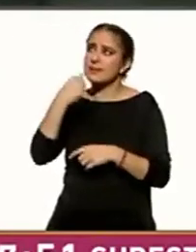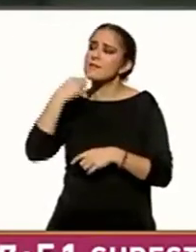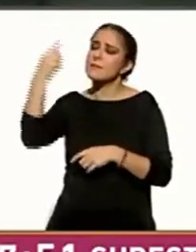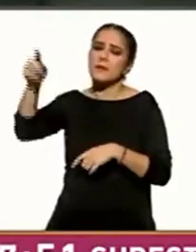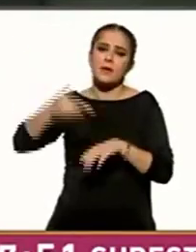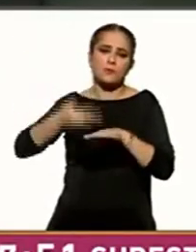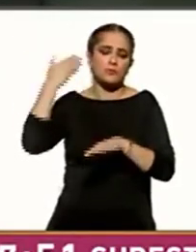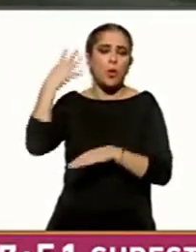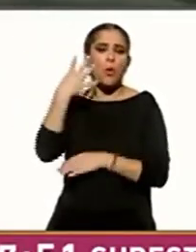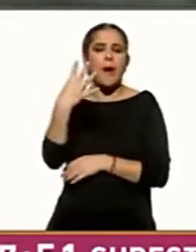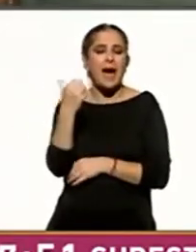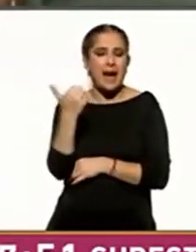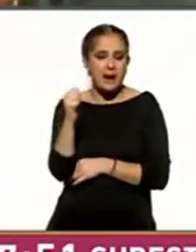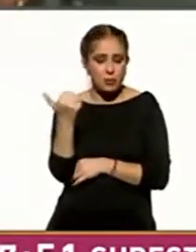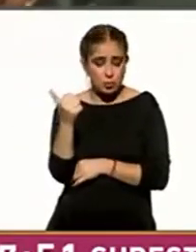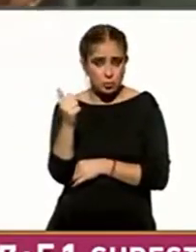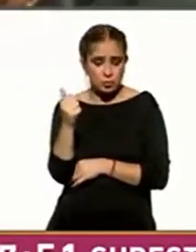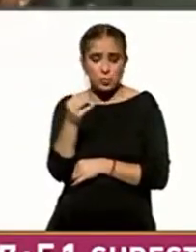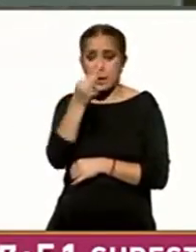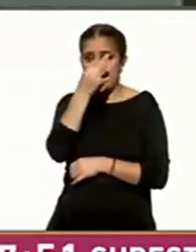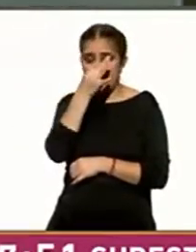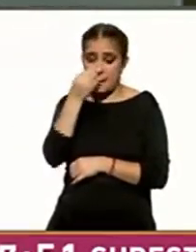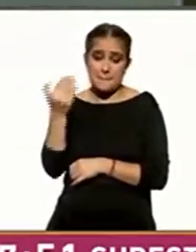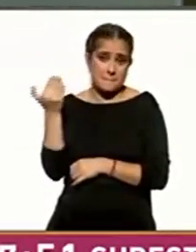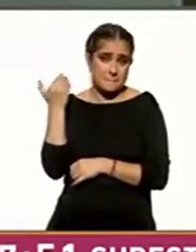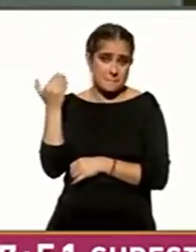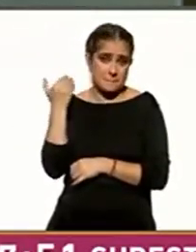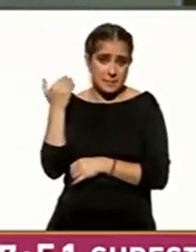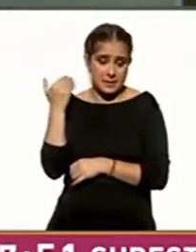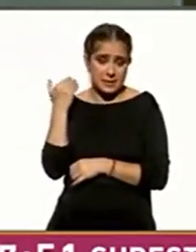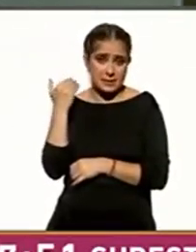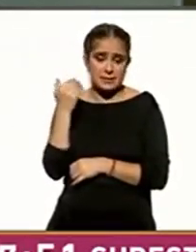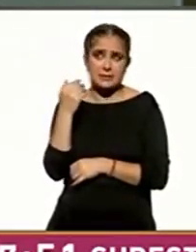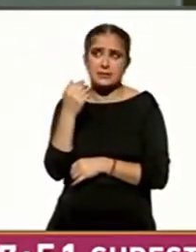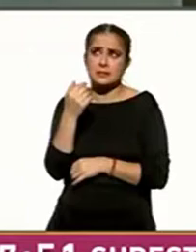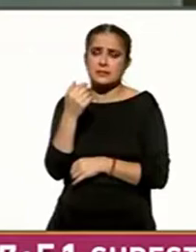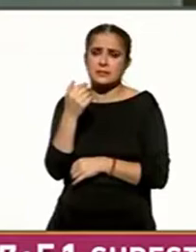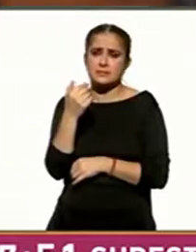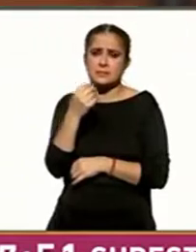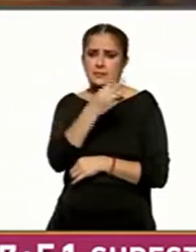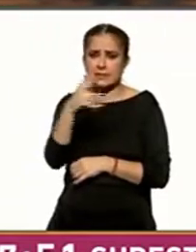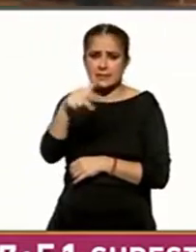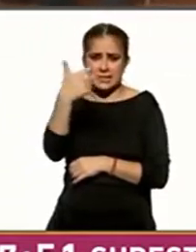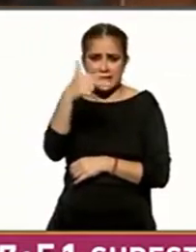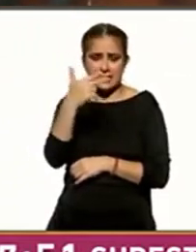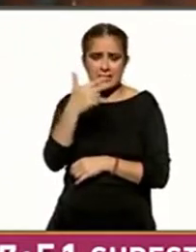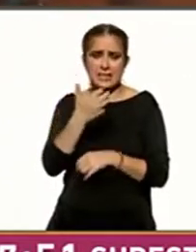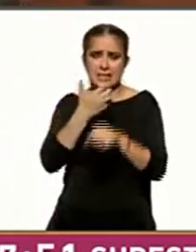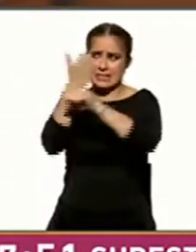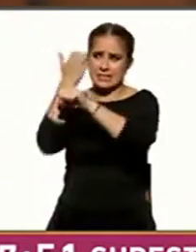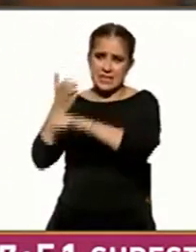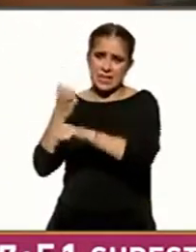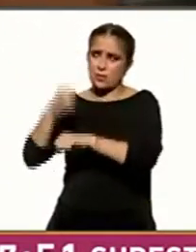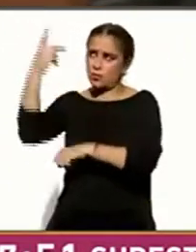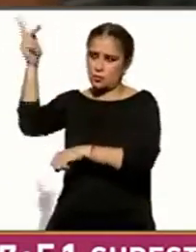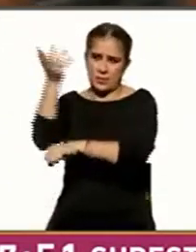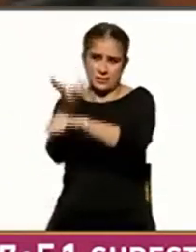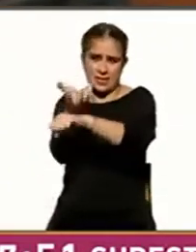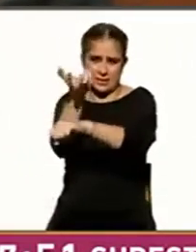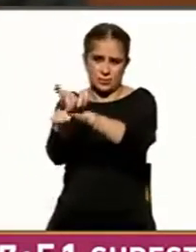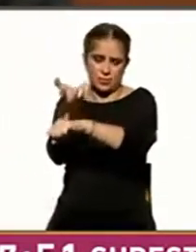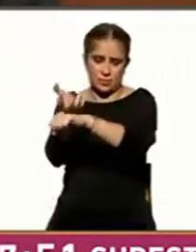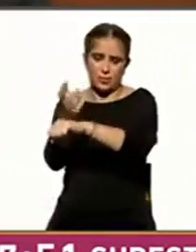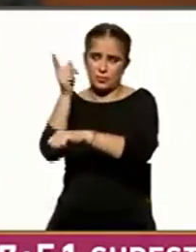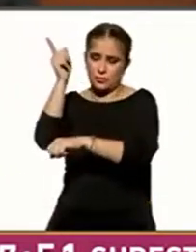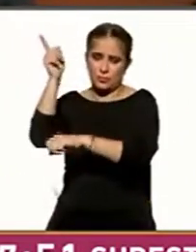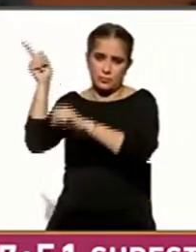agosto, y recientemente 13 estados en Estados Unidos, es decir, casi una tercera